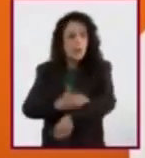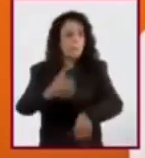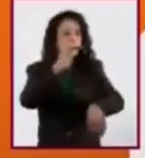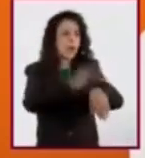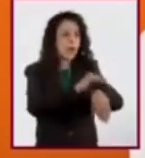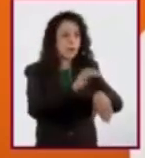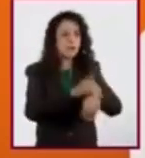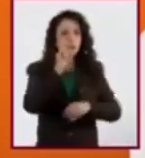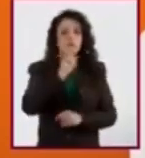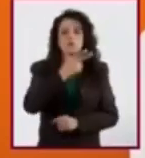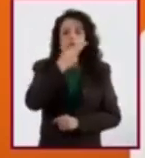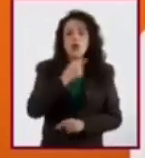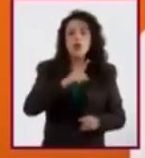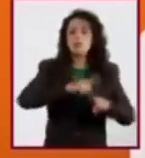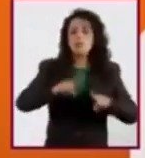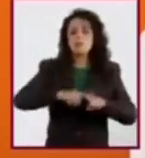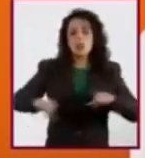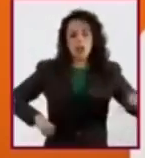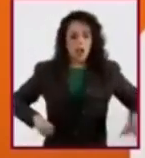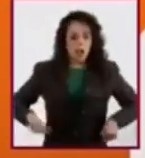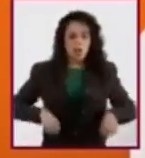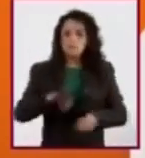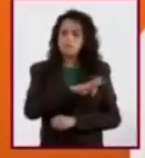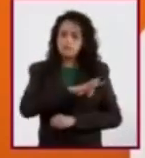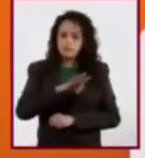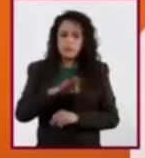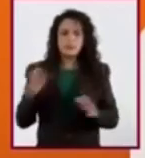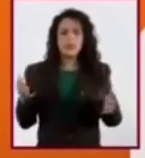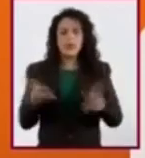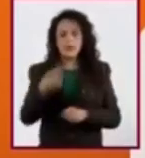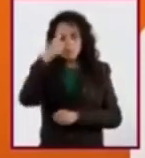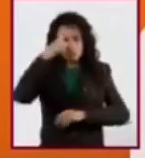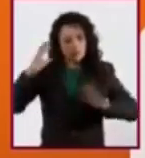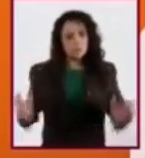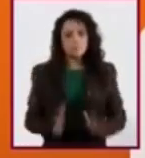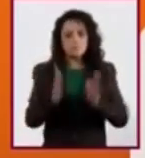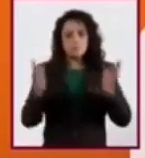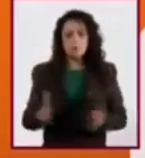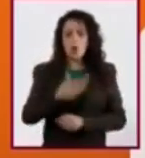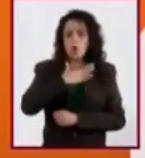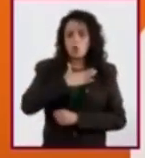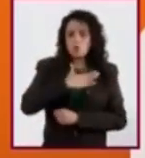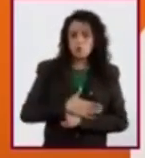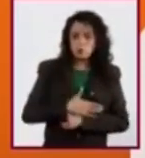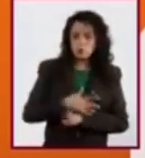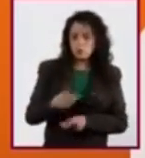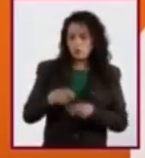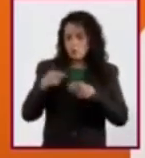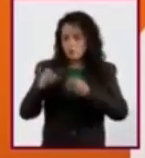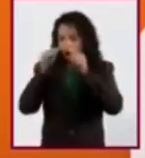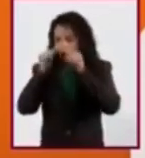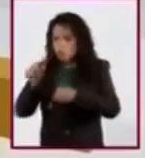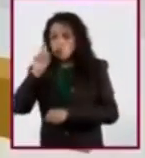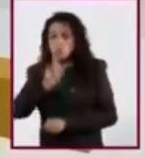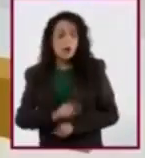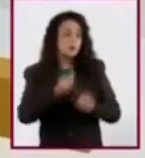amigos acerca de las diversas acciones que pueden realizar para promover un trato justo entre mujeres y hombres.